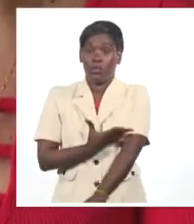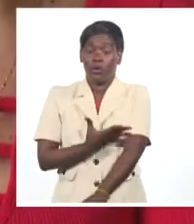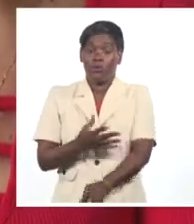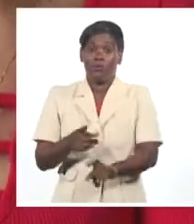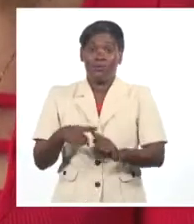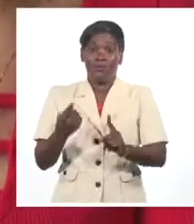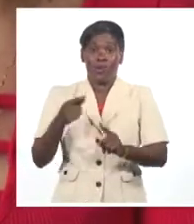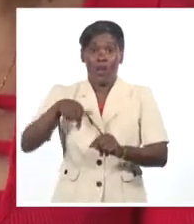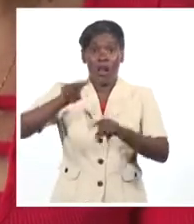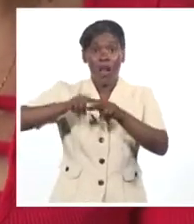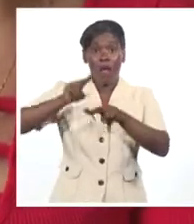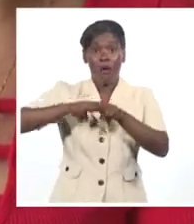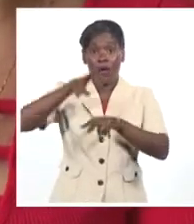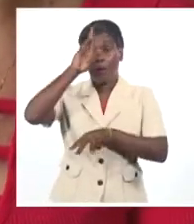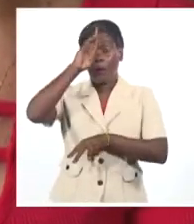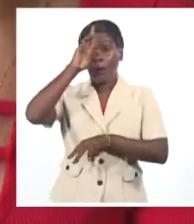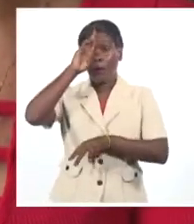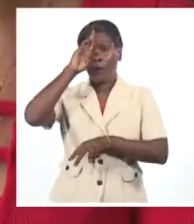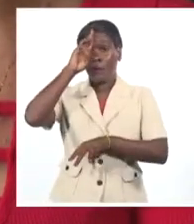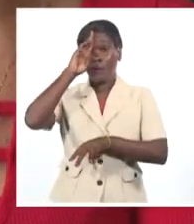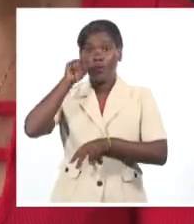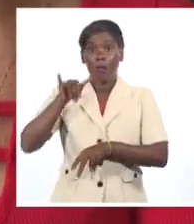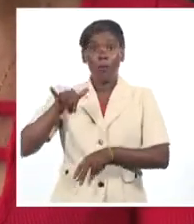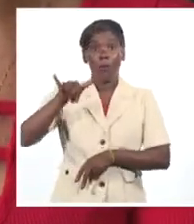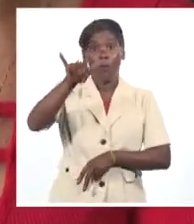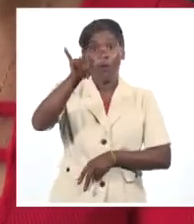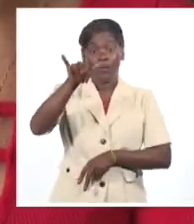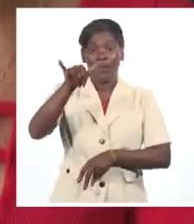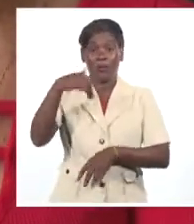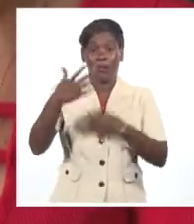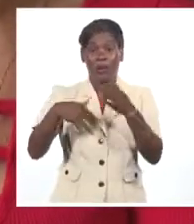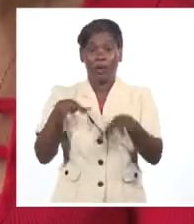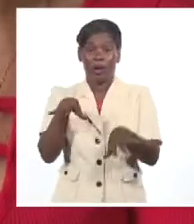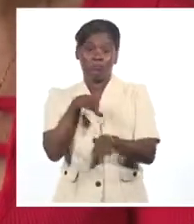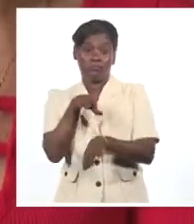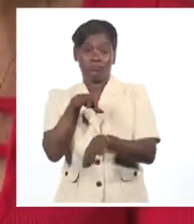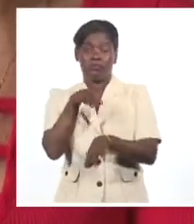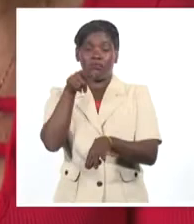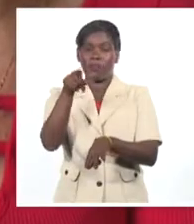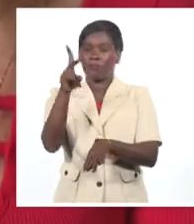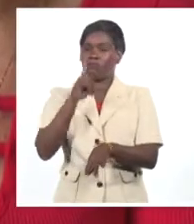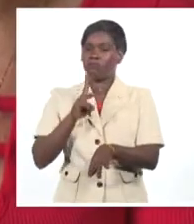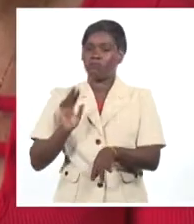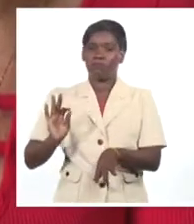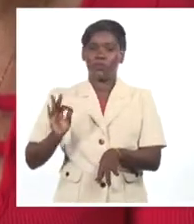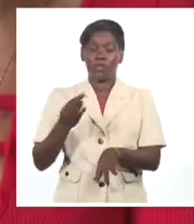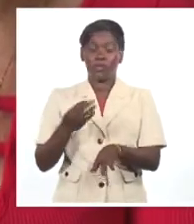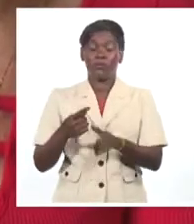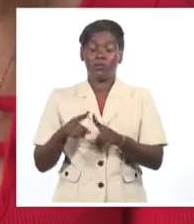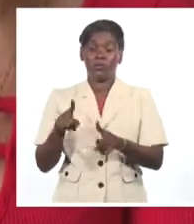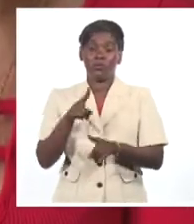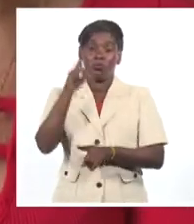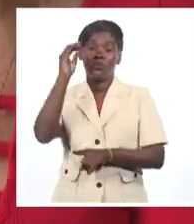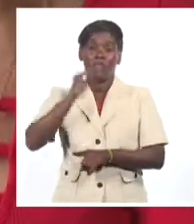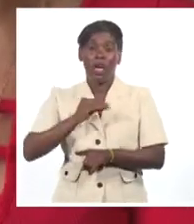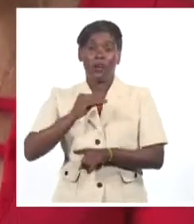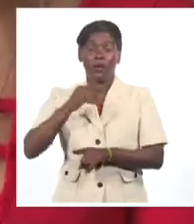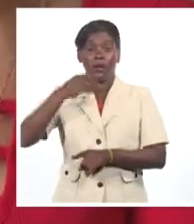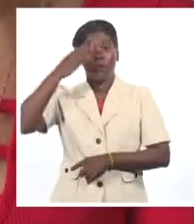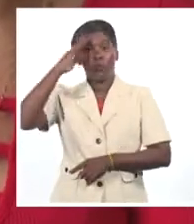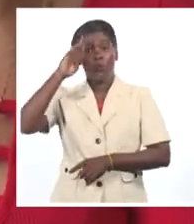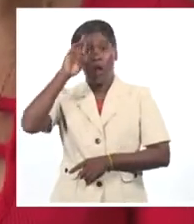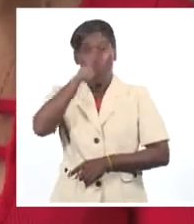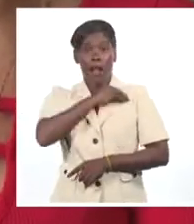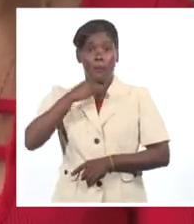él. Y es verdad que cuando nace un niño con estos problemas que necesita mucho de la medicina cubana, uno